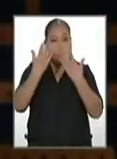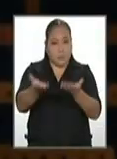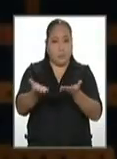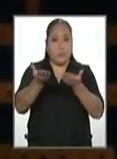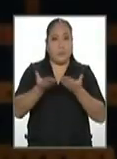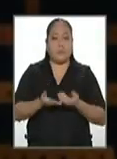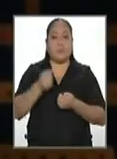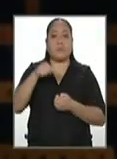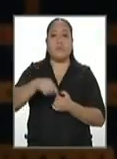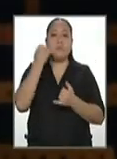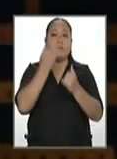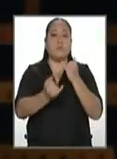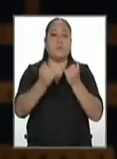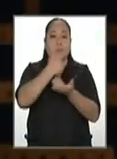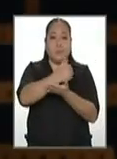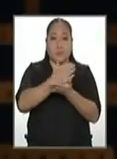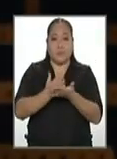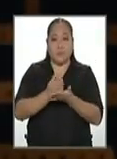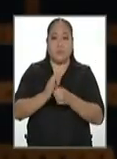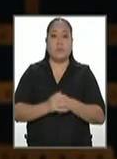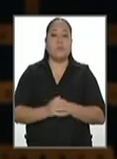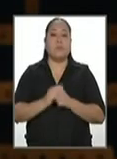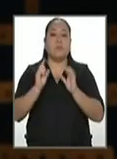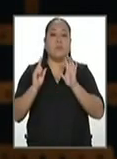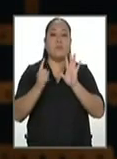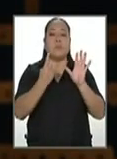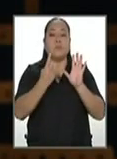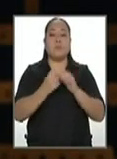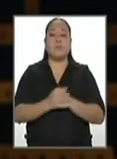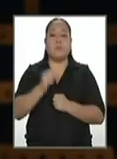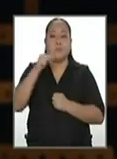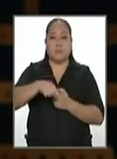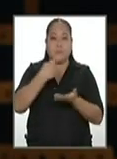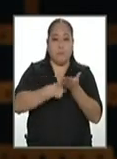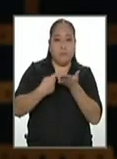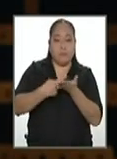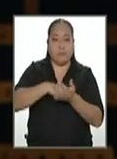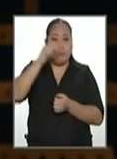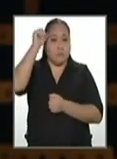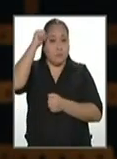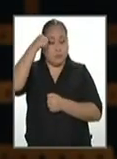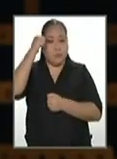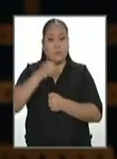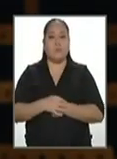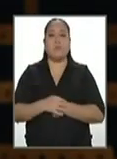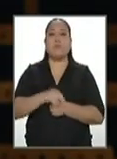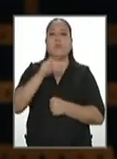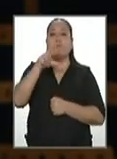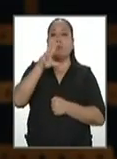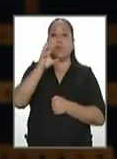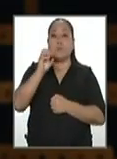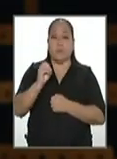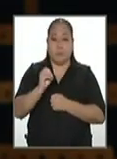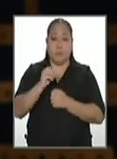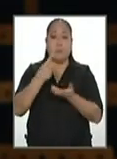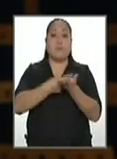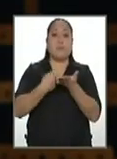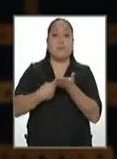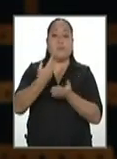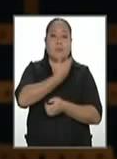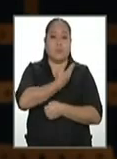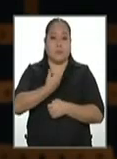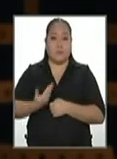Bienvenidos a este último bloque, el sexto de este debate, recordando que tenemos el 30, el debate